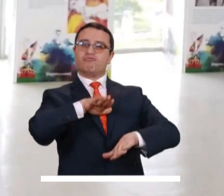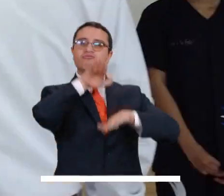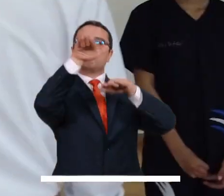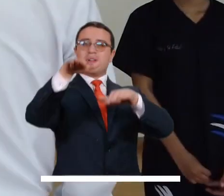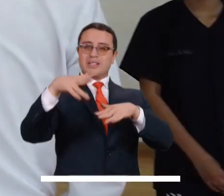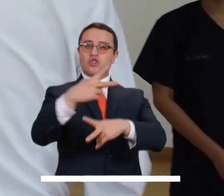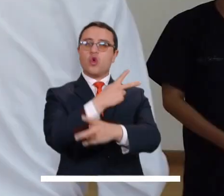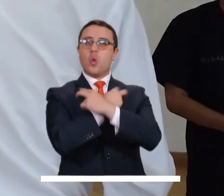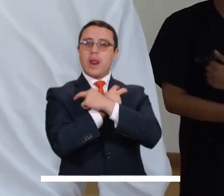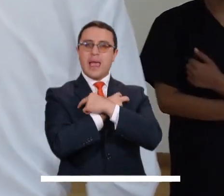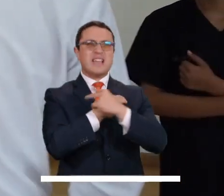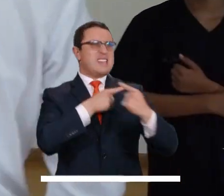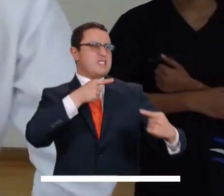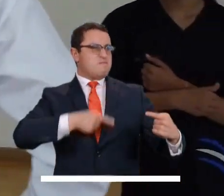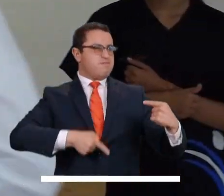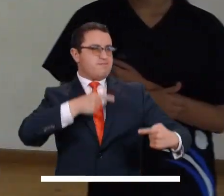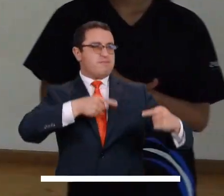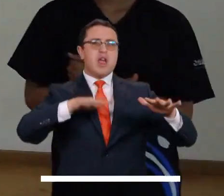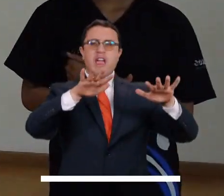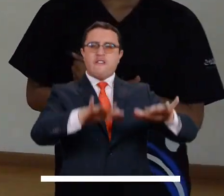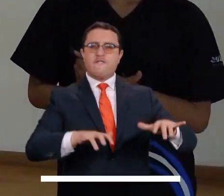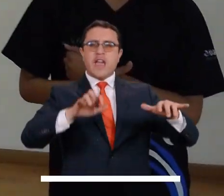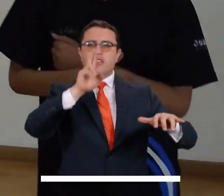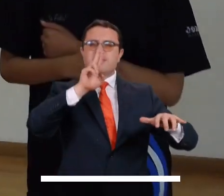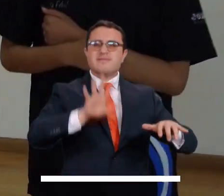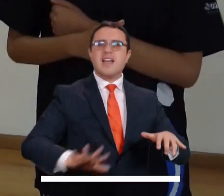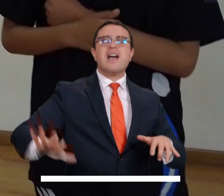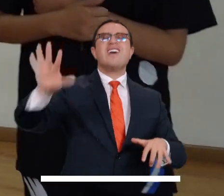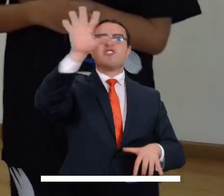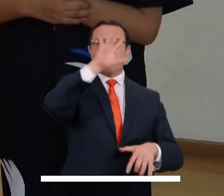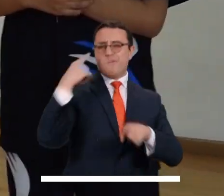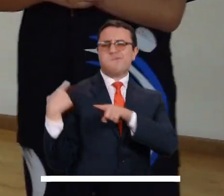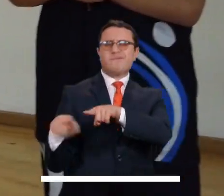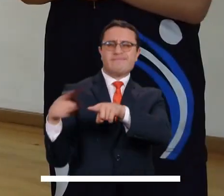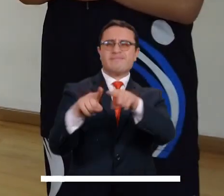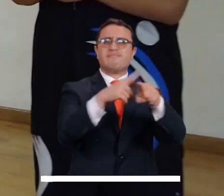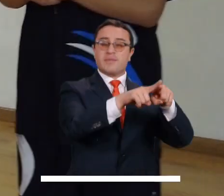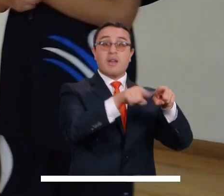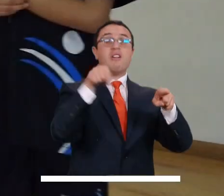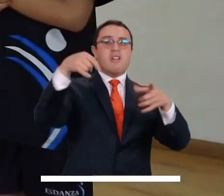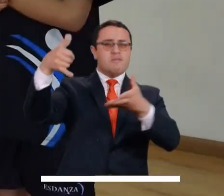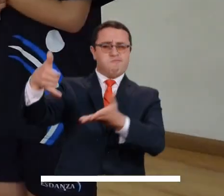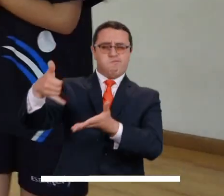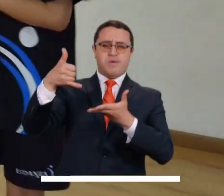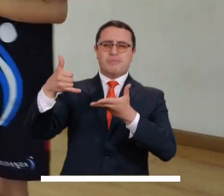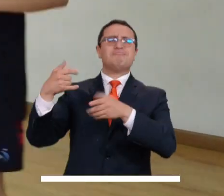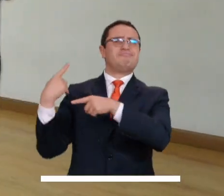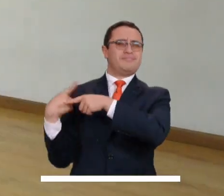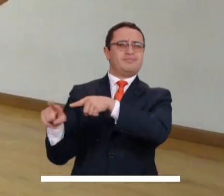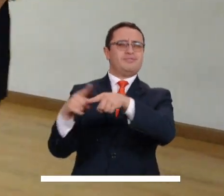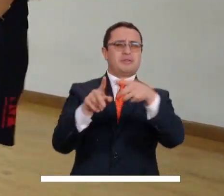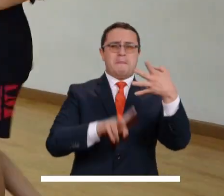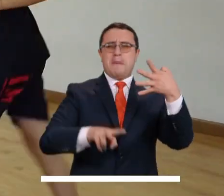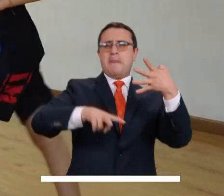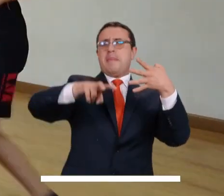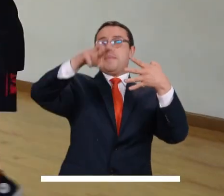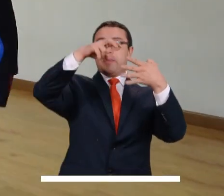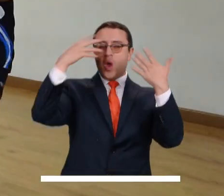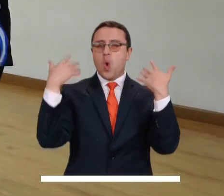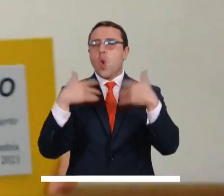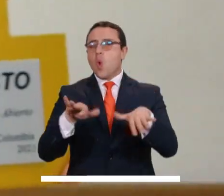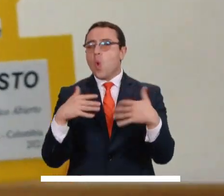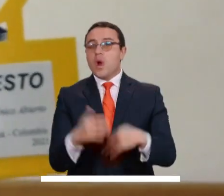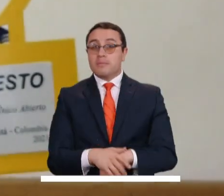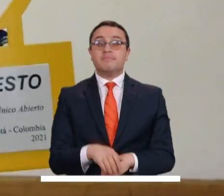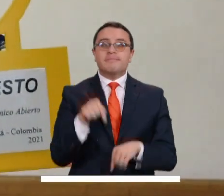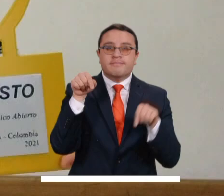Huila hemos participado en diferentes eventos de carácter nacional, donde hemos logrado unos reconocimientos en diferentes puestos y por ende,